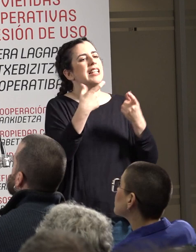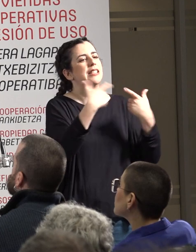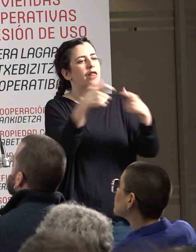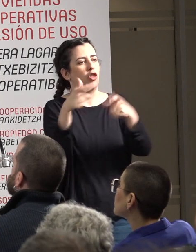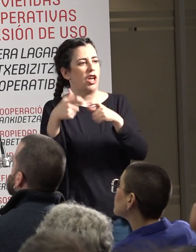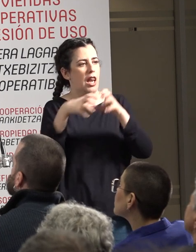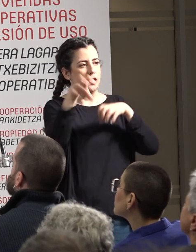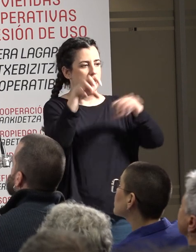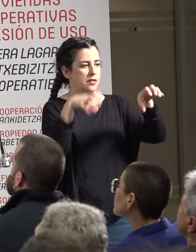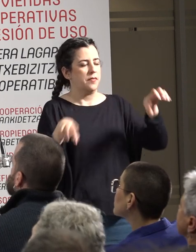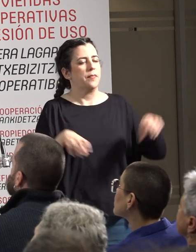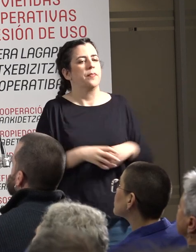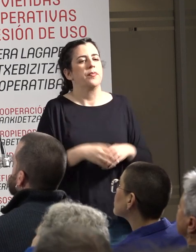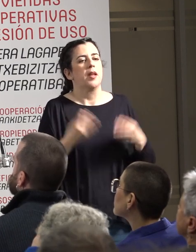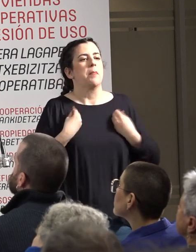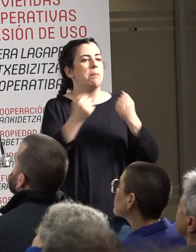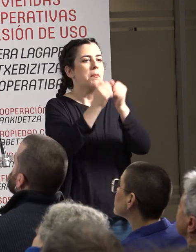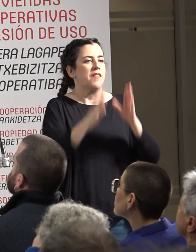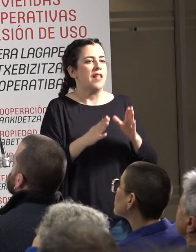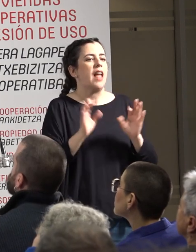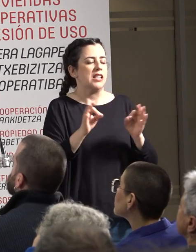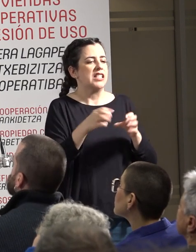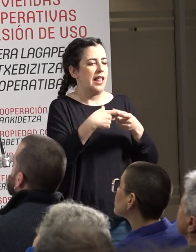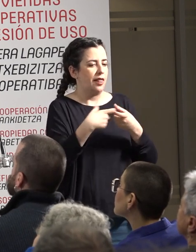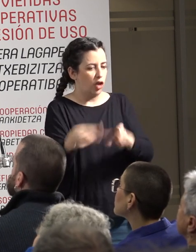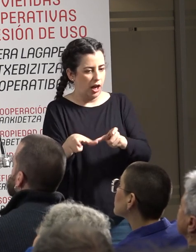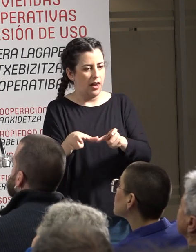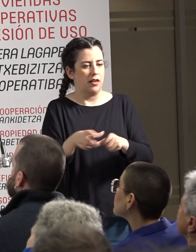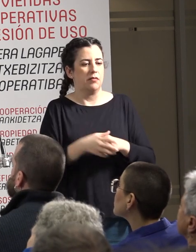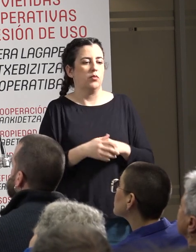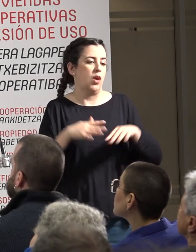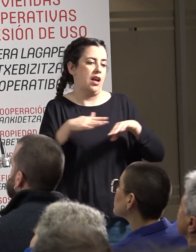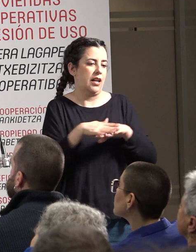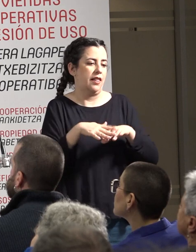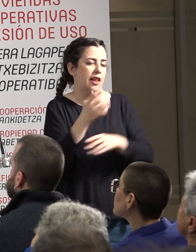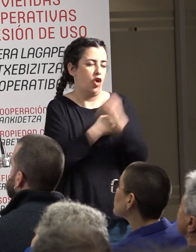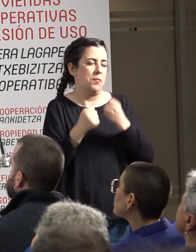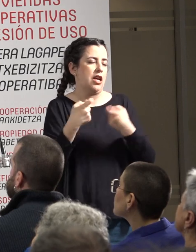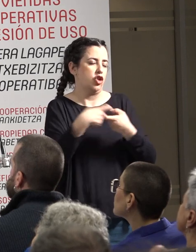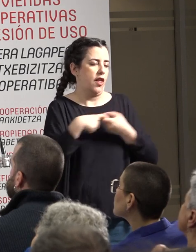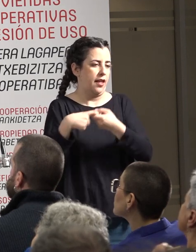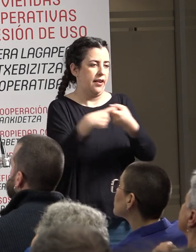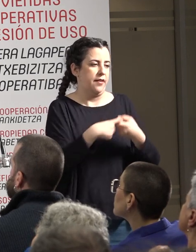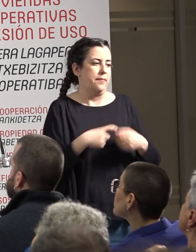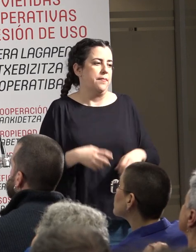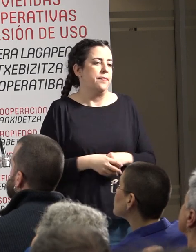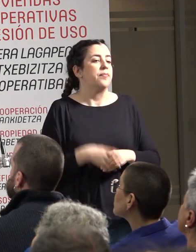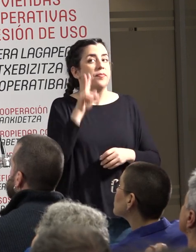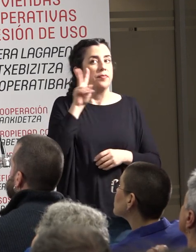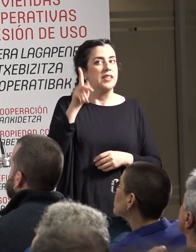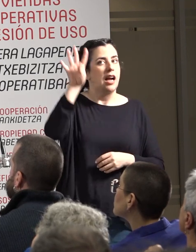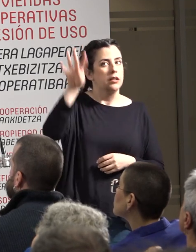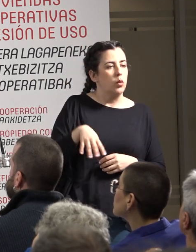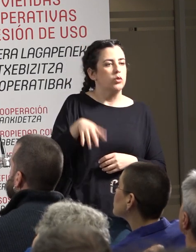la vivienda se configura como una sectorial en esta red de economía alternativa y solidaria. Como veis, en Cataluña ya hay